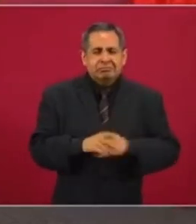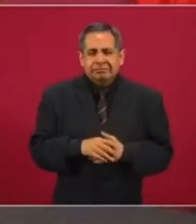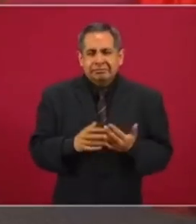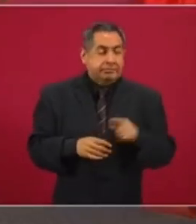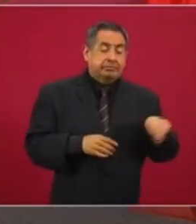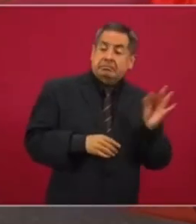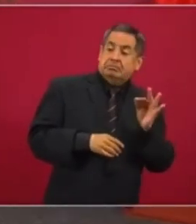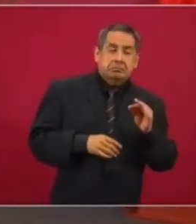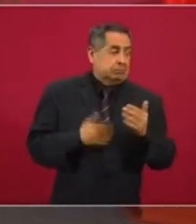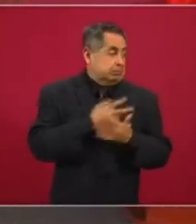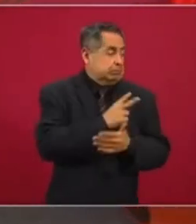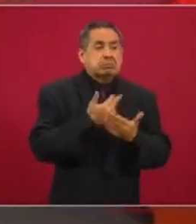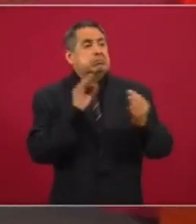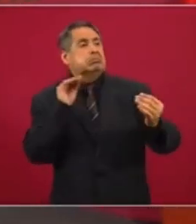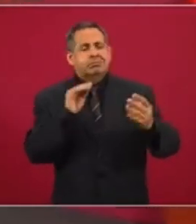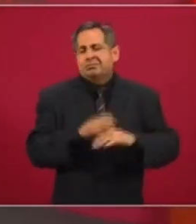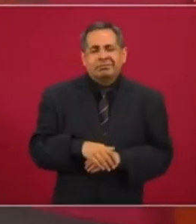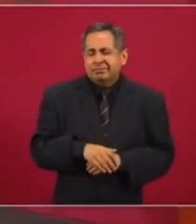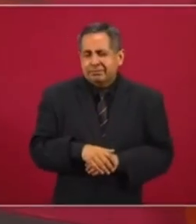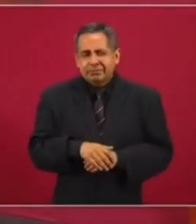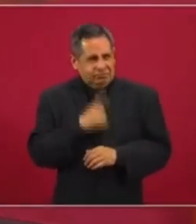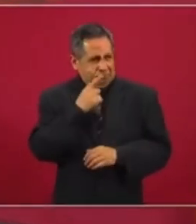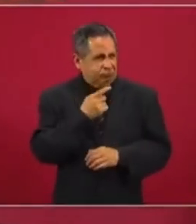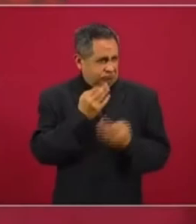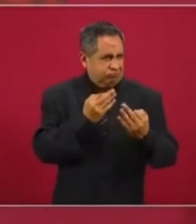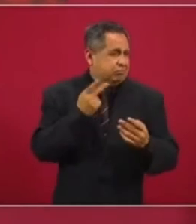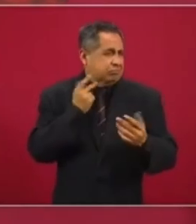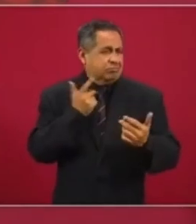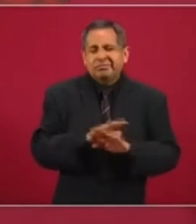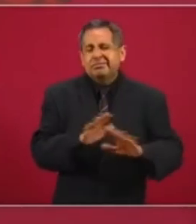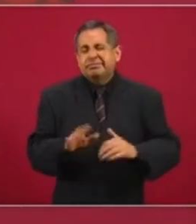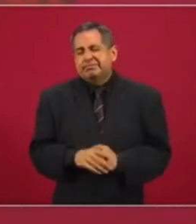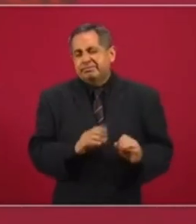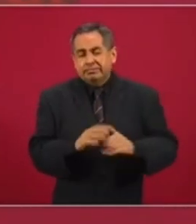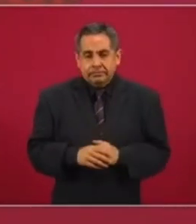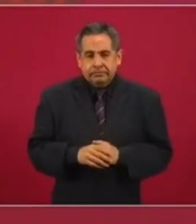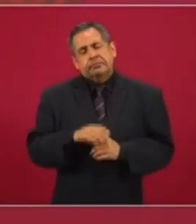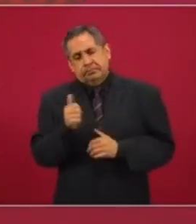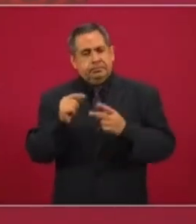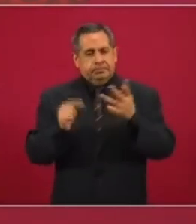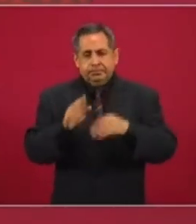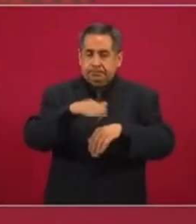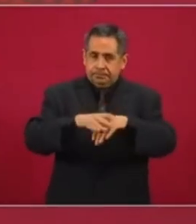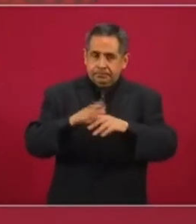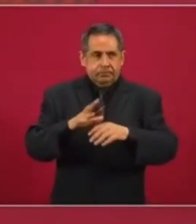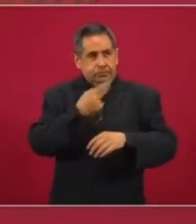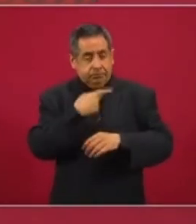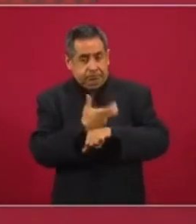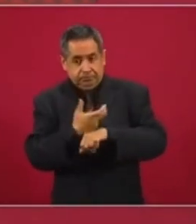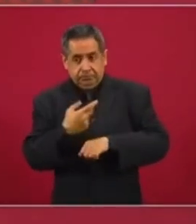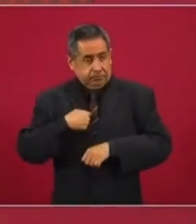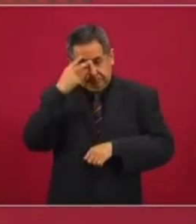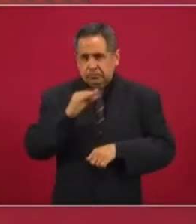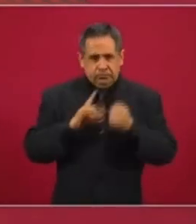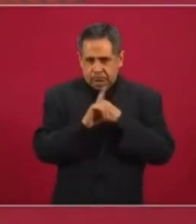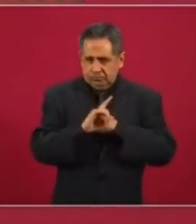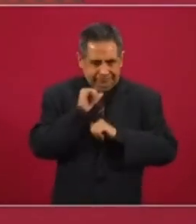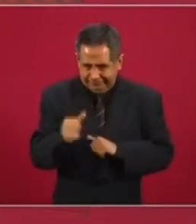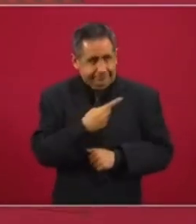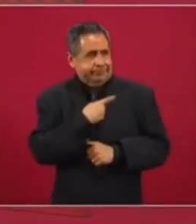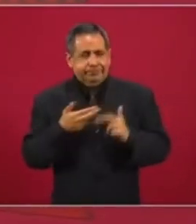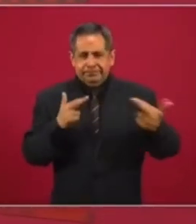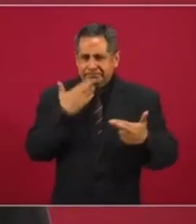caer en ninguna confrontación política. Entre otras cosas, además de que no hay problema, que son muy buenas las